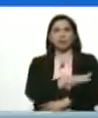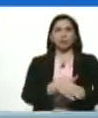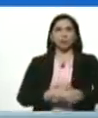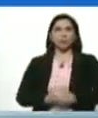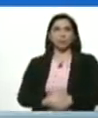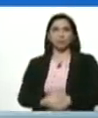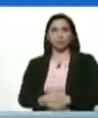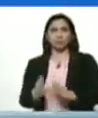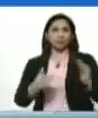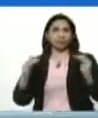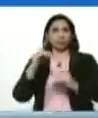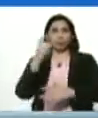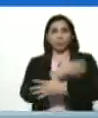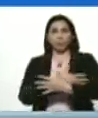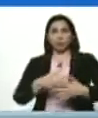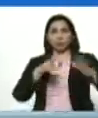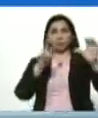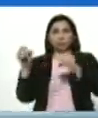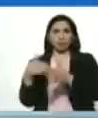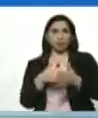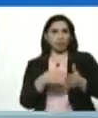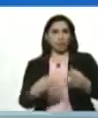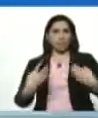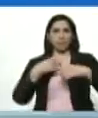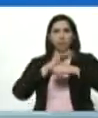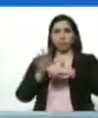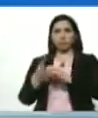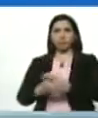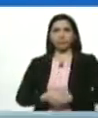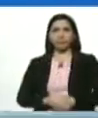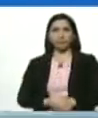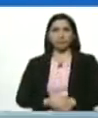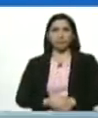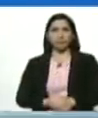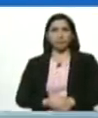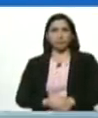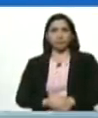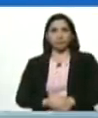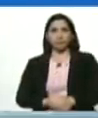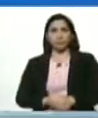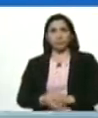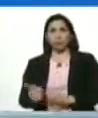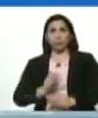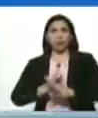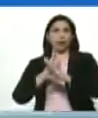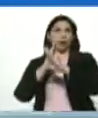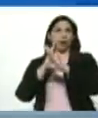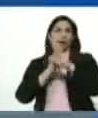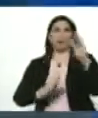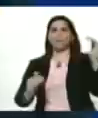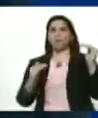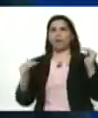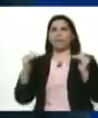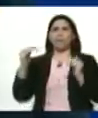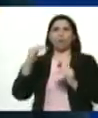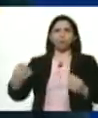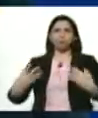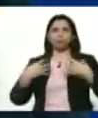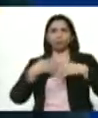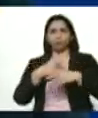que ha pasado de un millón setecientos mil casos de infectados y que no para no para